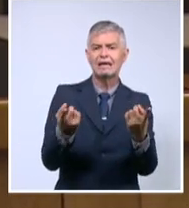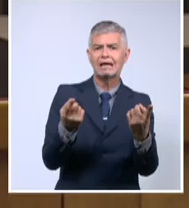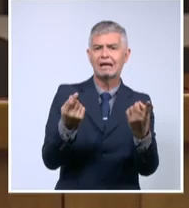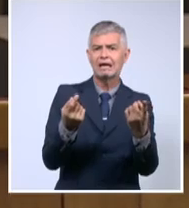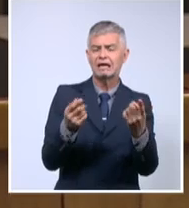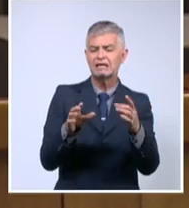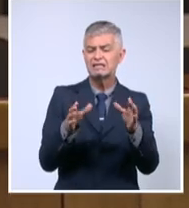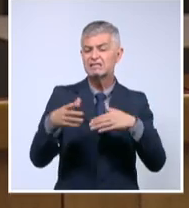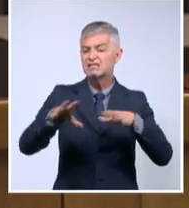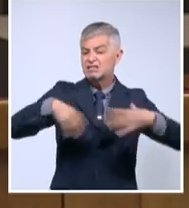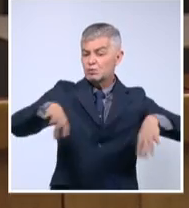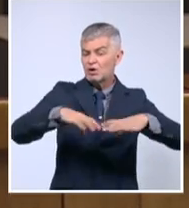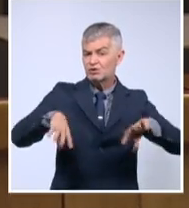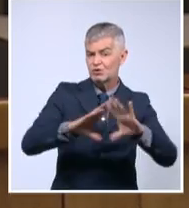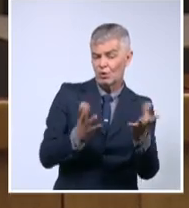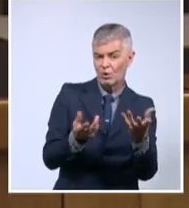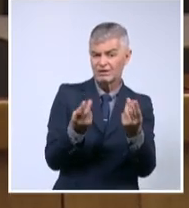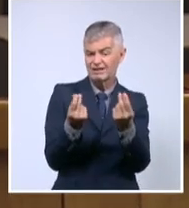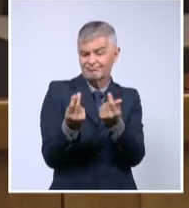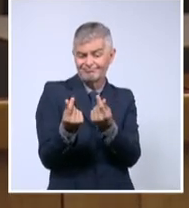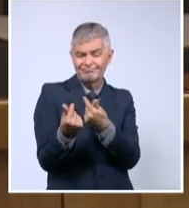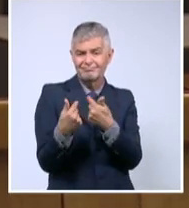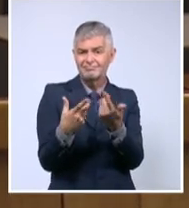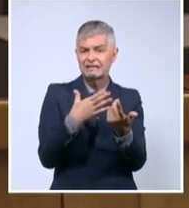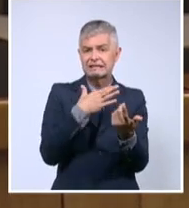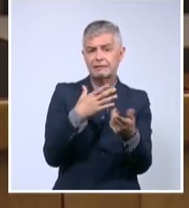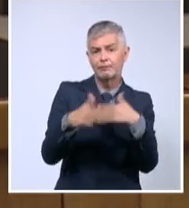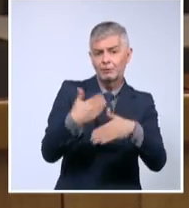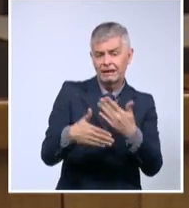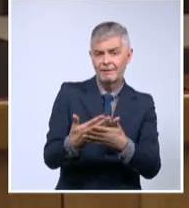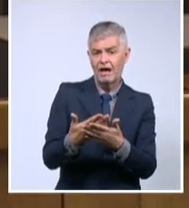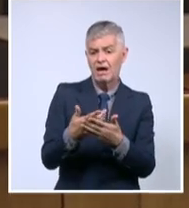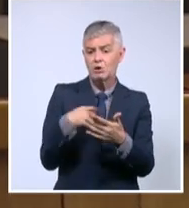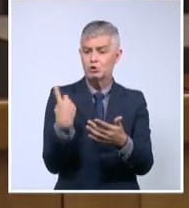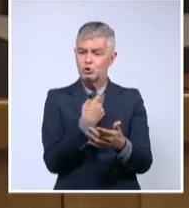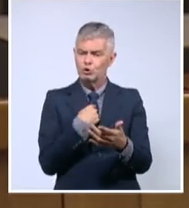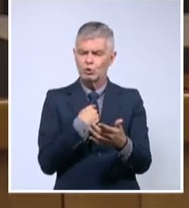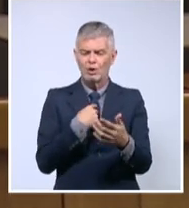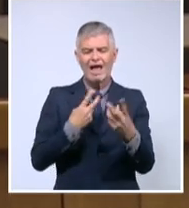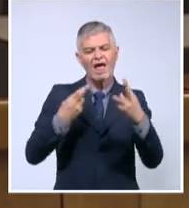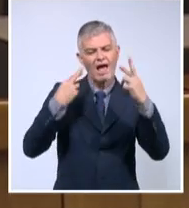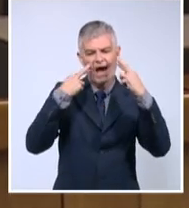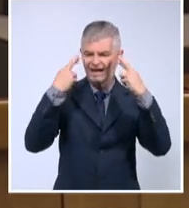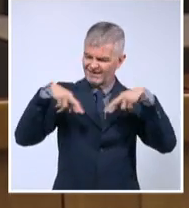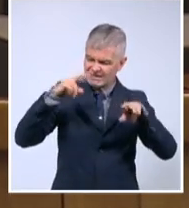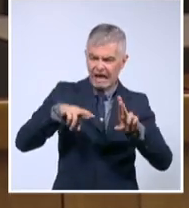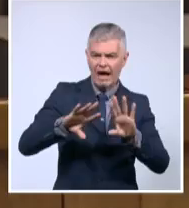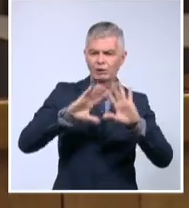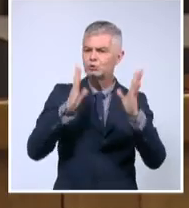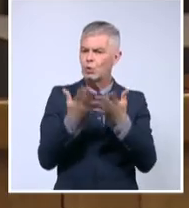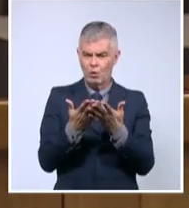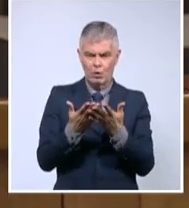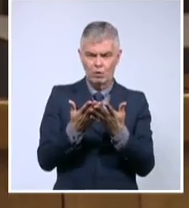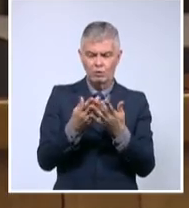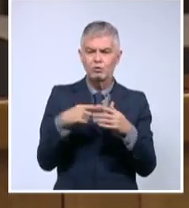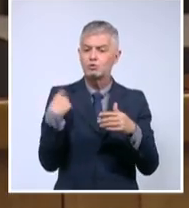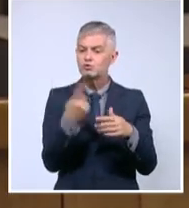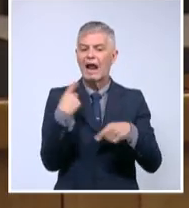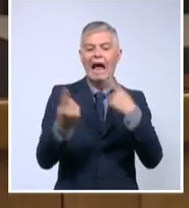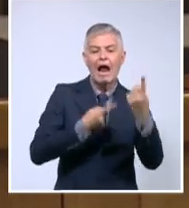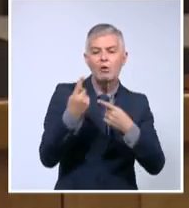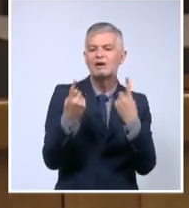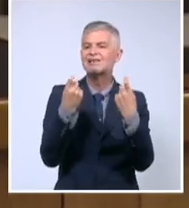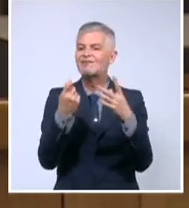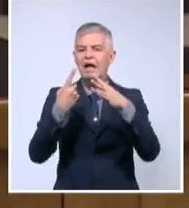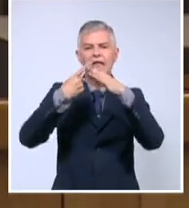algunos insisten en proyectar. Se revisará lo que haya que revisar y se corregirá lo que deba y